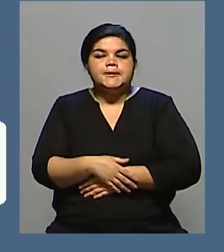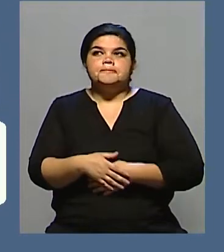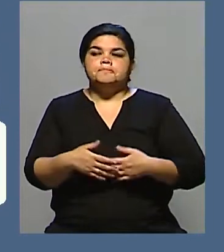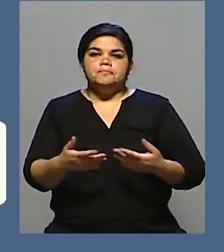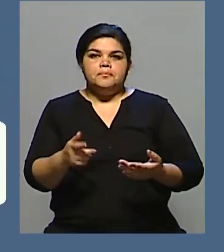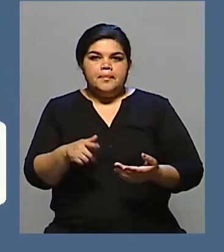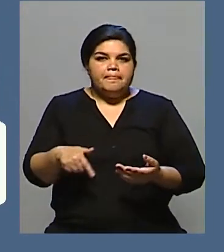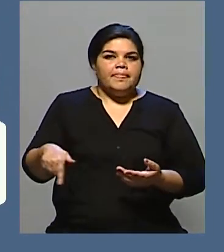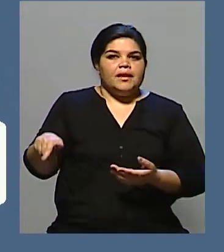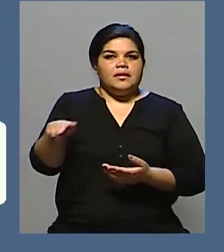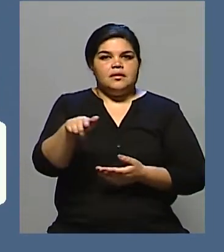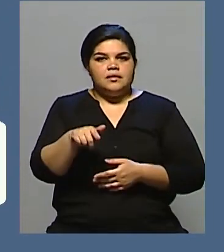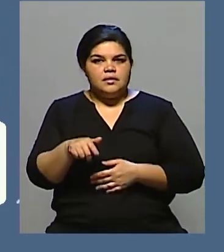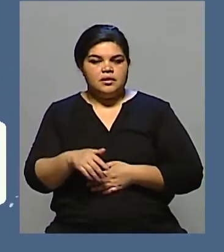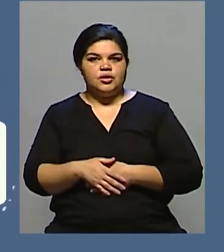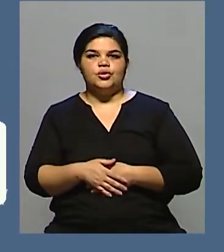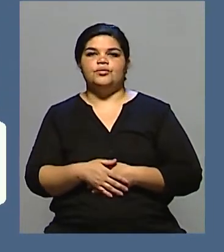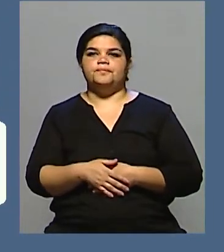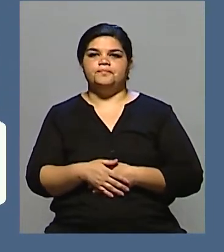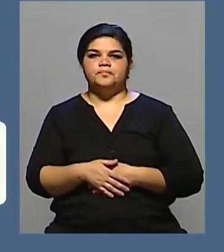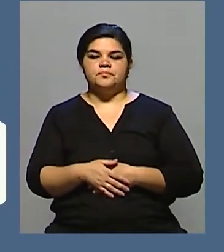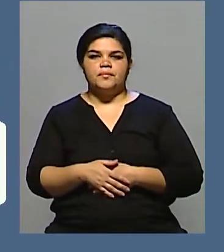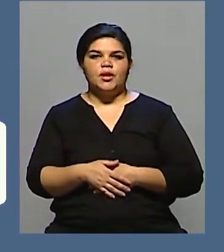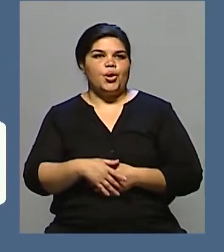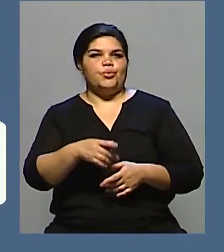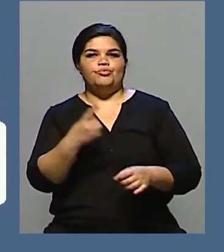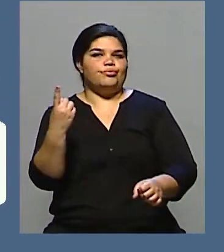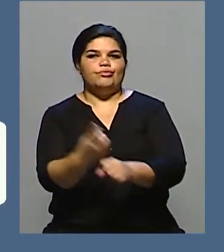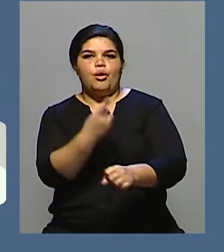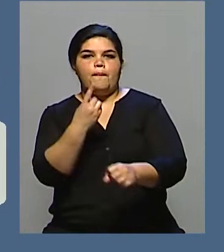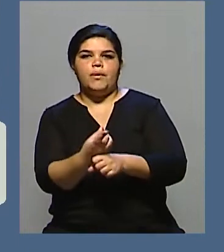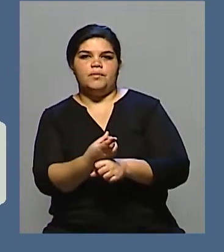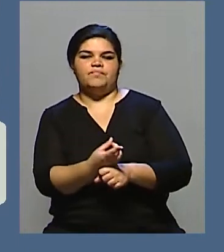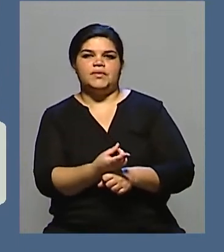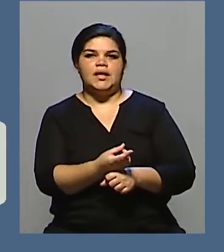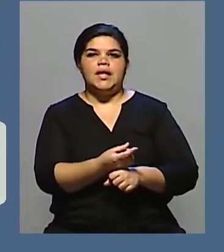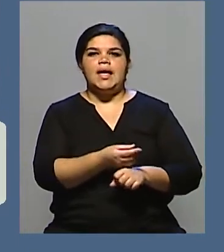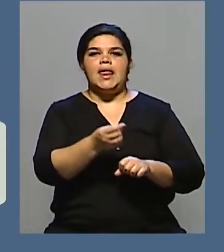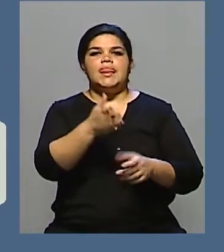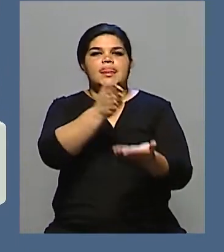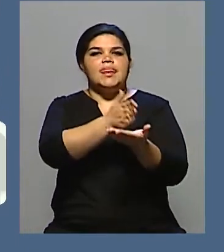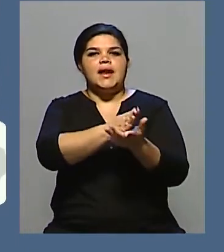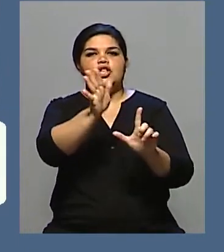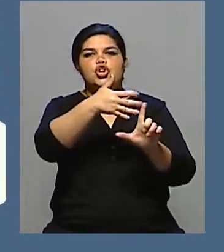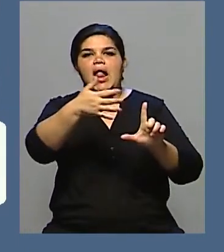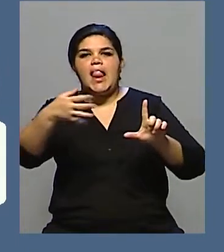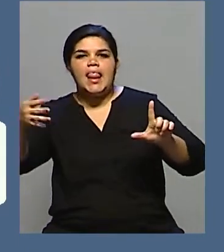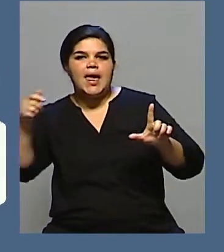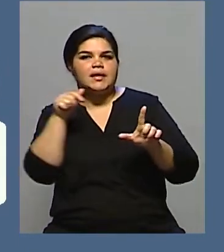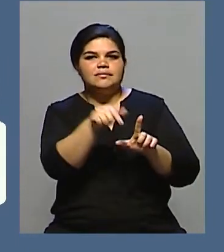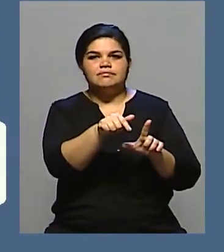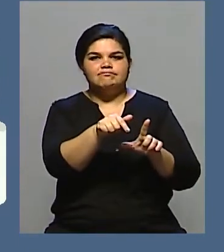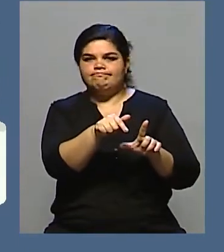pueda, digamos así, proclamar los derechos LGTB, por ejemplo, Claro, porque la